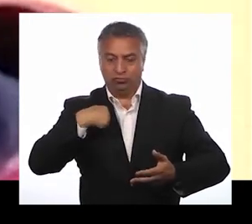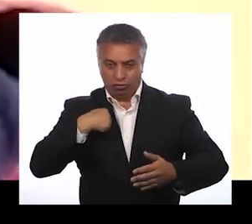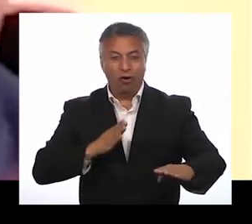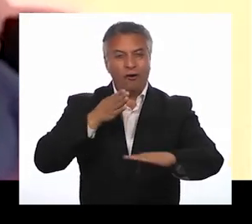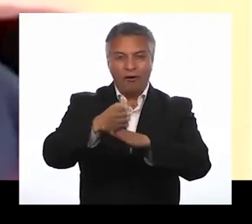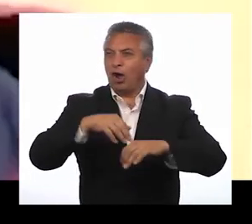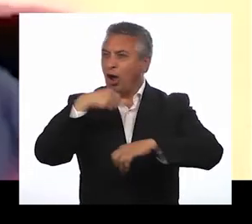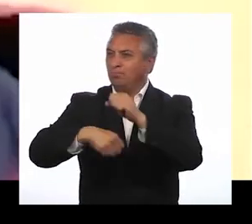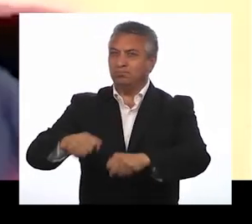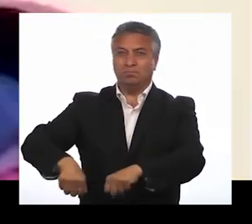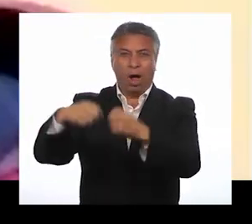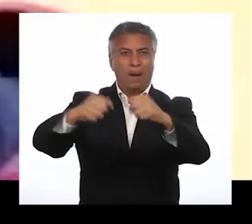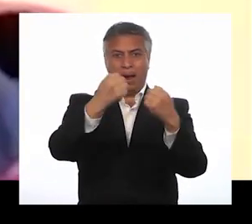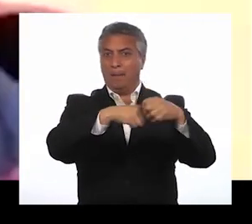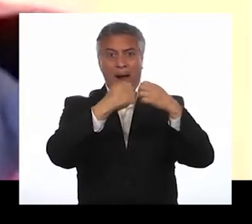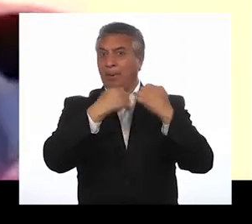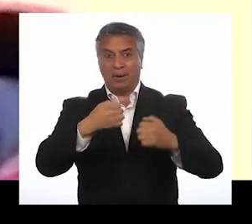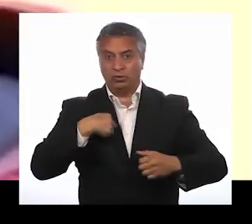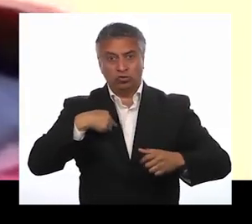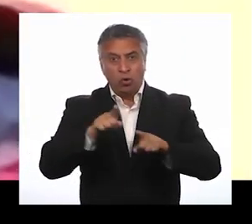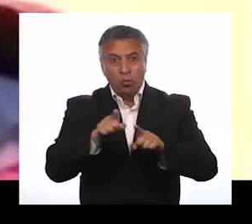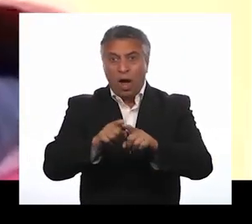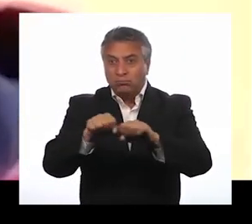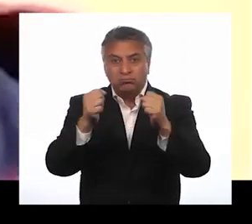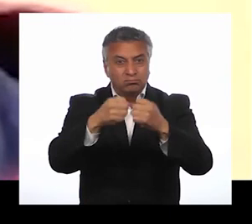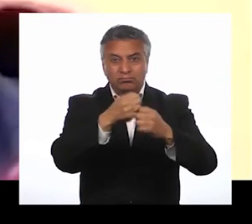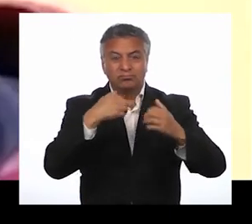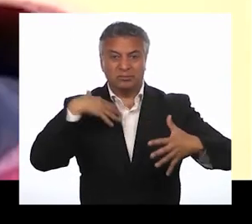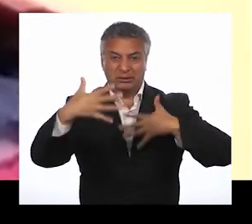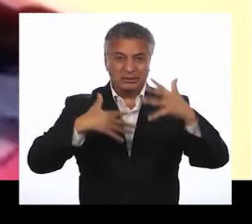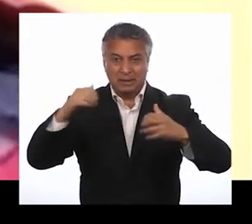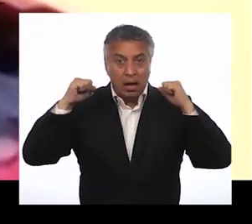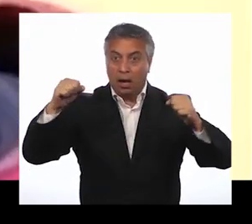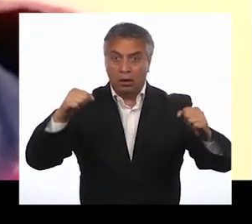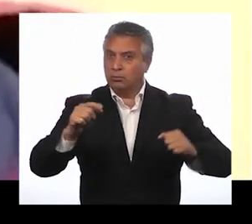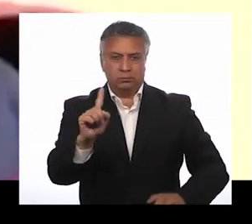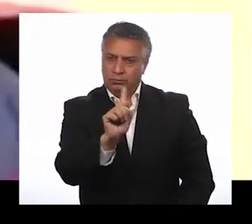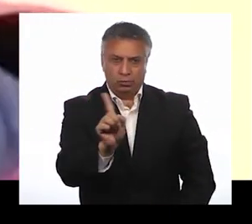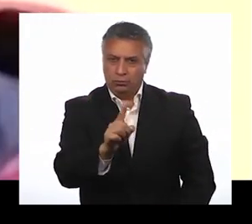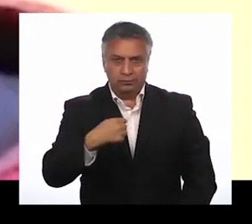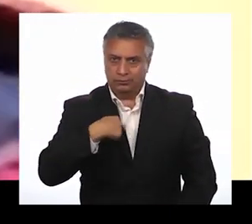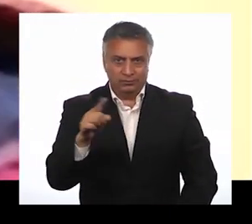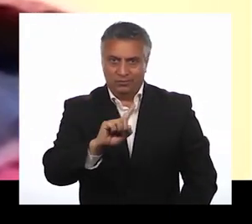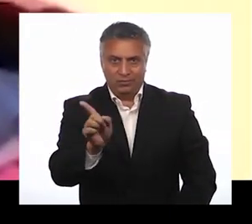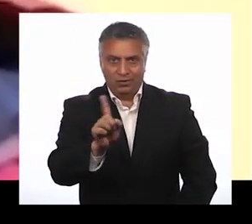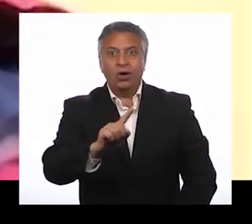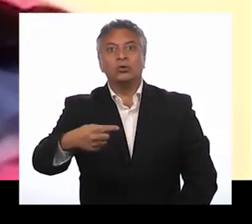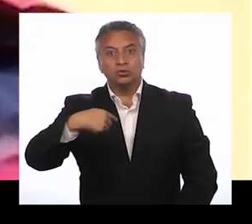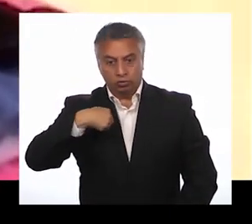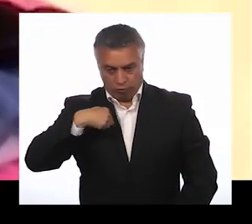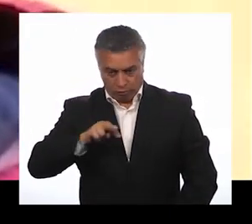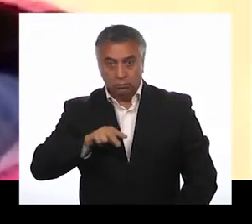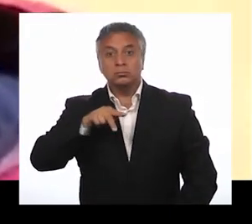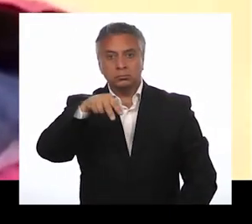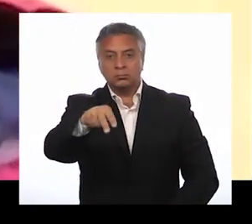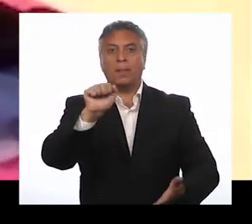hacer desmanes, a hacer desorden en la vía pública. Uno va a luchar